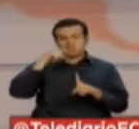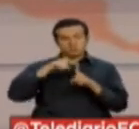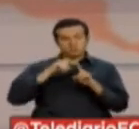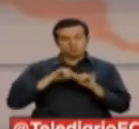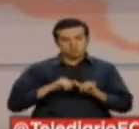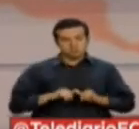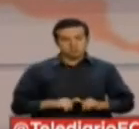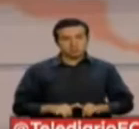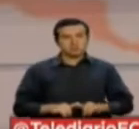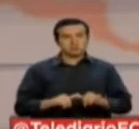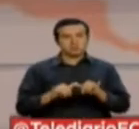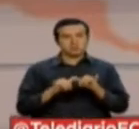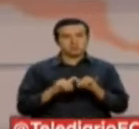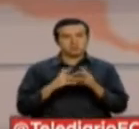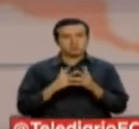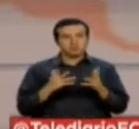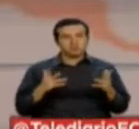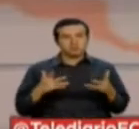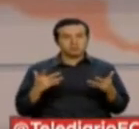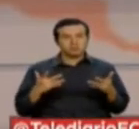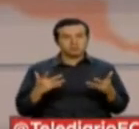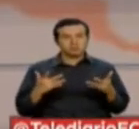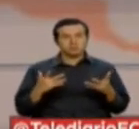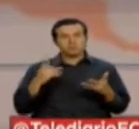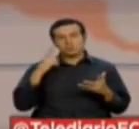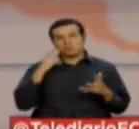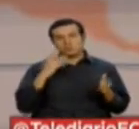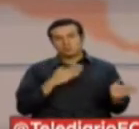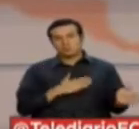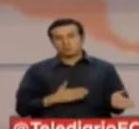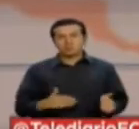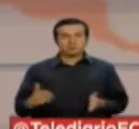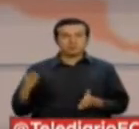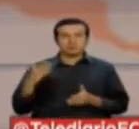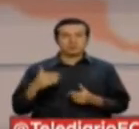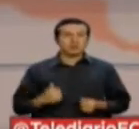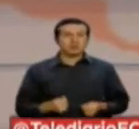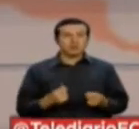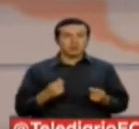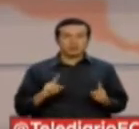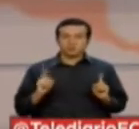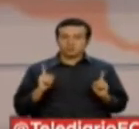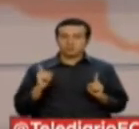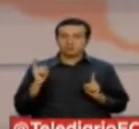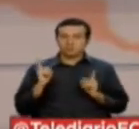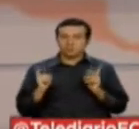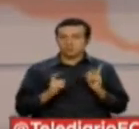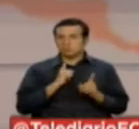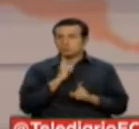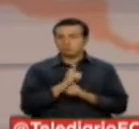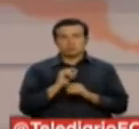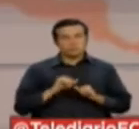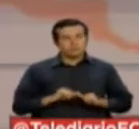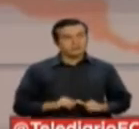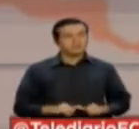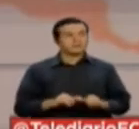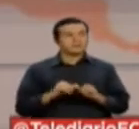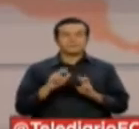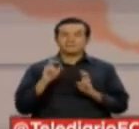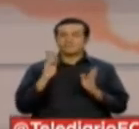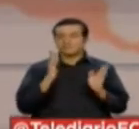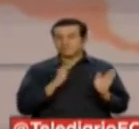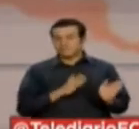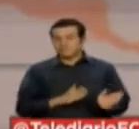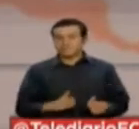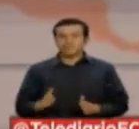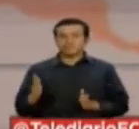Aquí se trata de garantizar los derechos, pero evidentemente de no hacer derroches y de ser eficientes y efectivos, tanto en el diseño y en